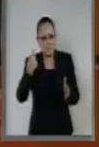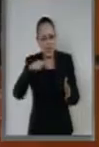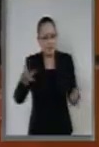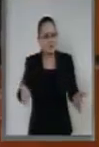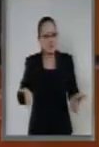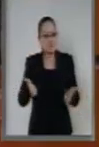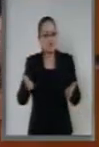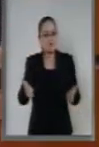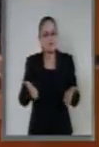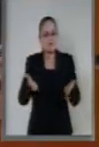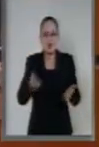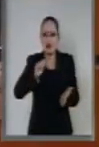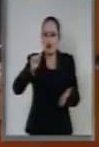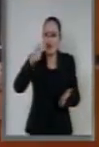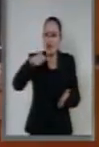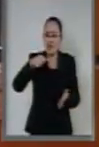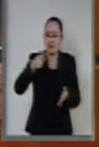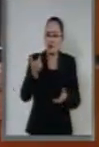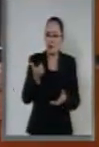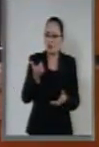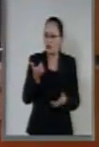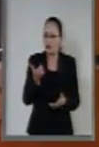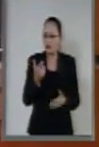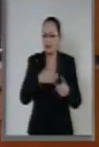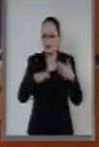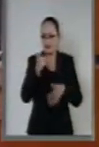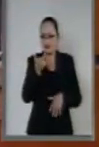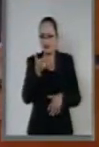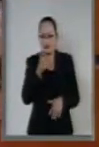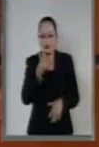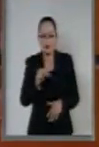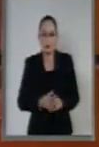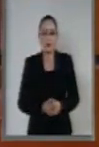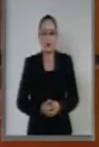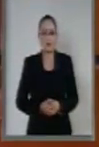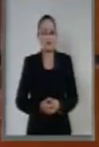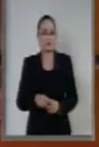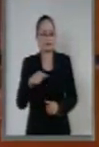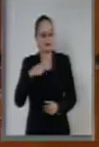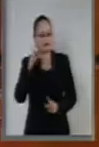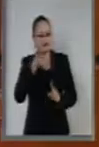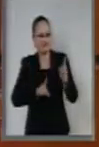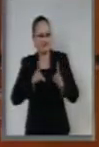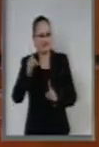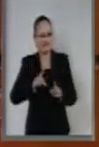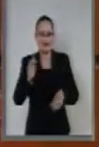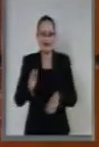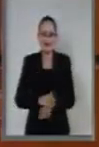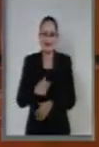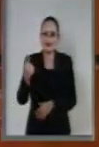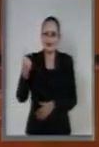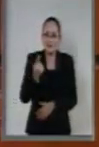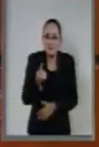el crecimiento económico la pregunta es por qué